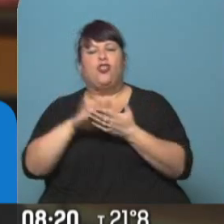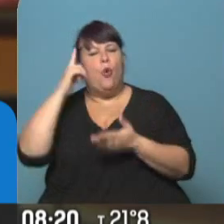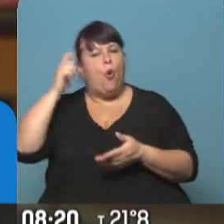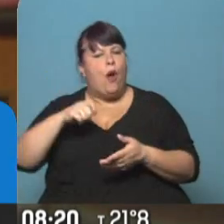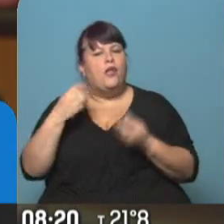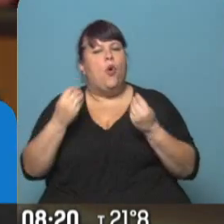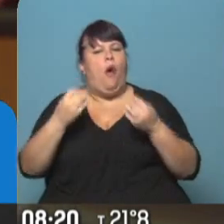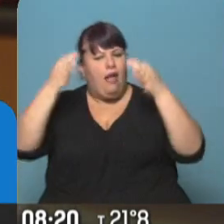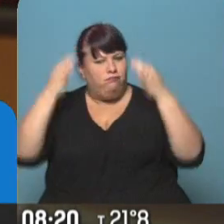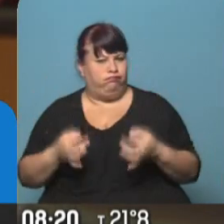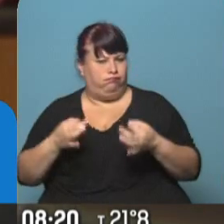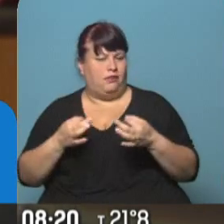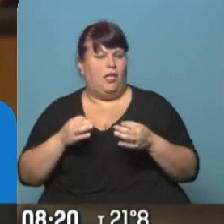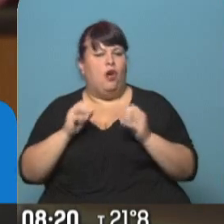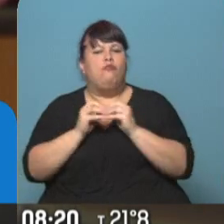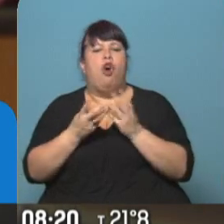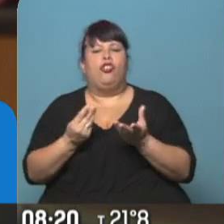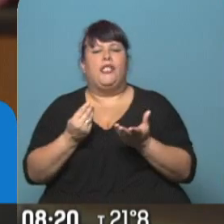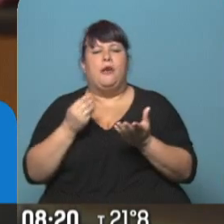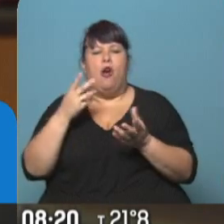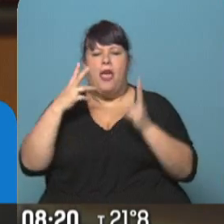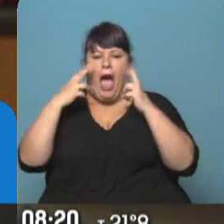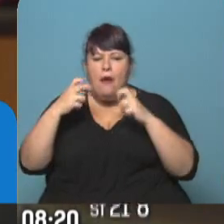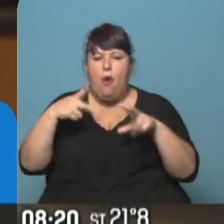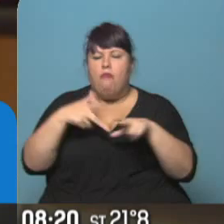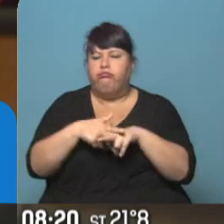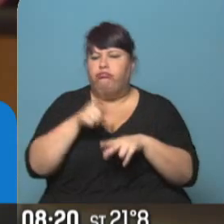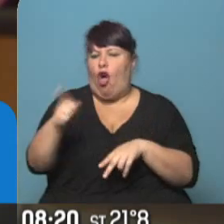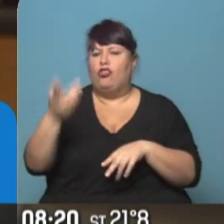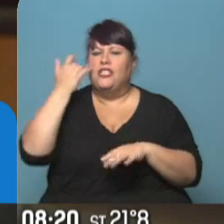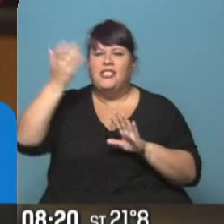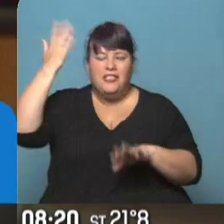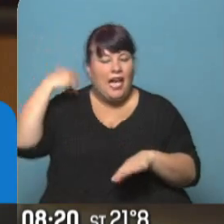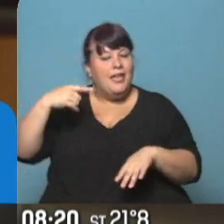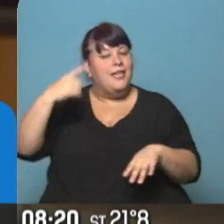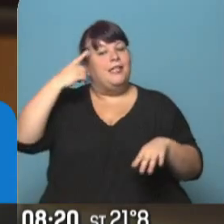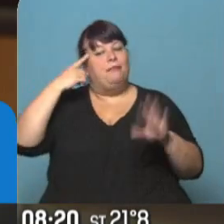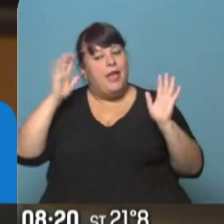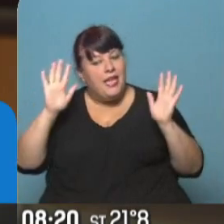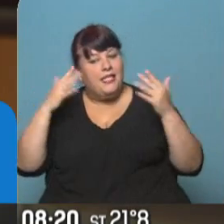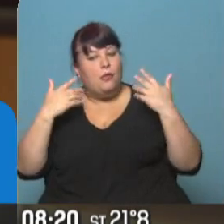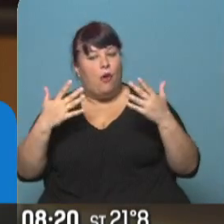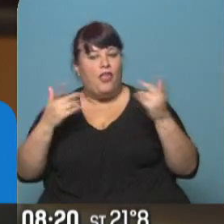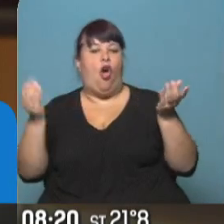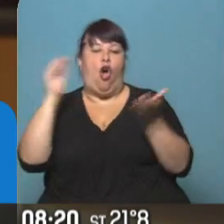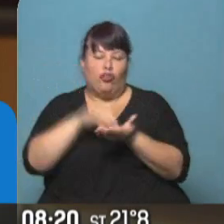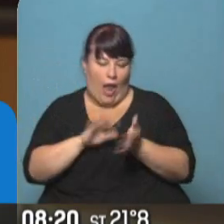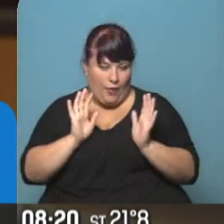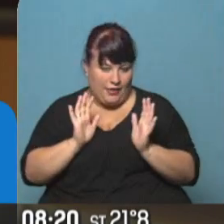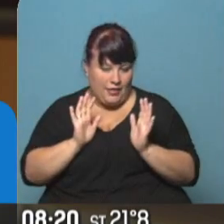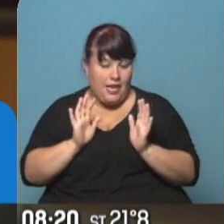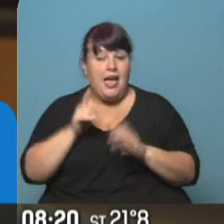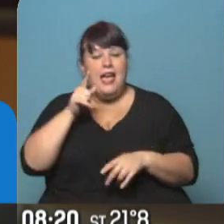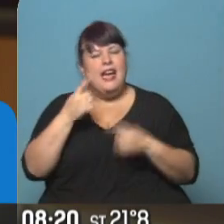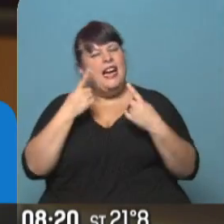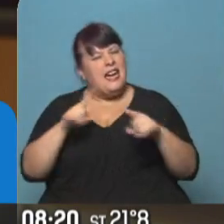cuáles eran concretamente los hechos de entorpecimiento que ya se habrían cometido y que dan a pensar que podría esto volver a ocurrir y ahí